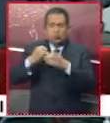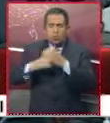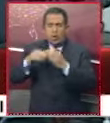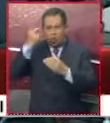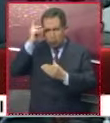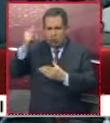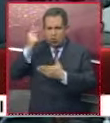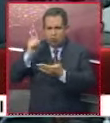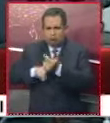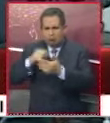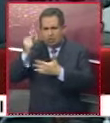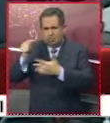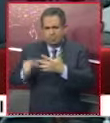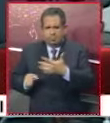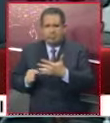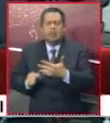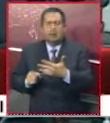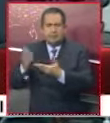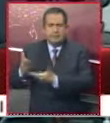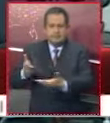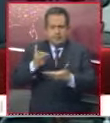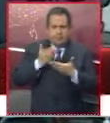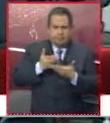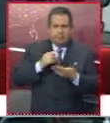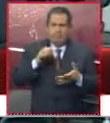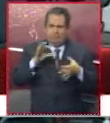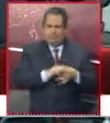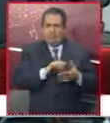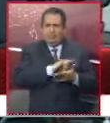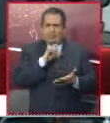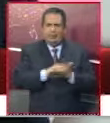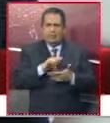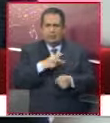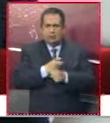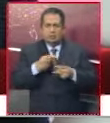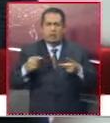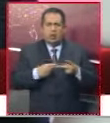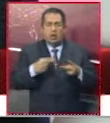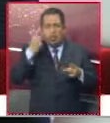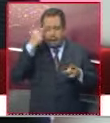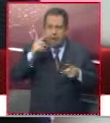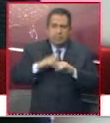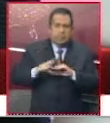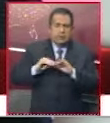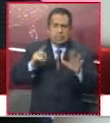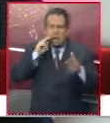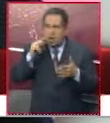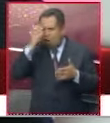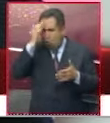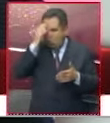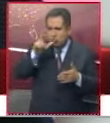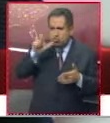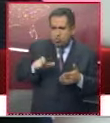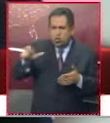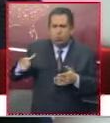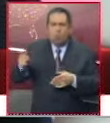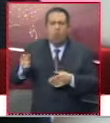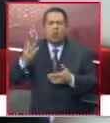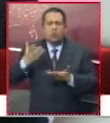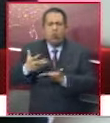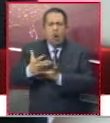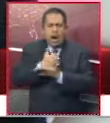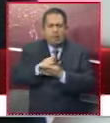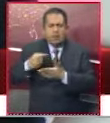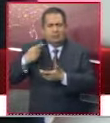tema que se estima indispensable para la legislación secundaria en materia de anticorrupción. Permitirá publicitar las actividades e ingresos ajenos a la